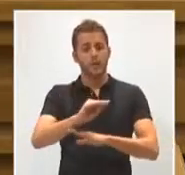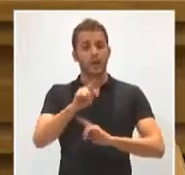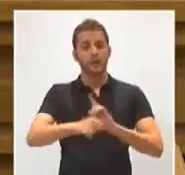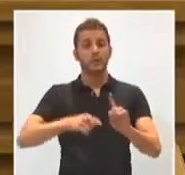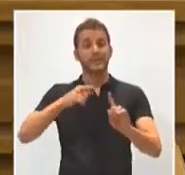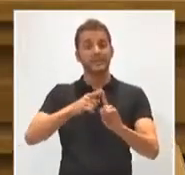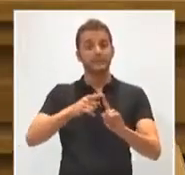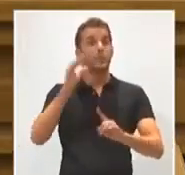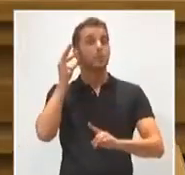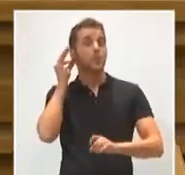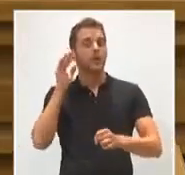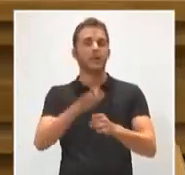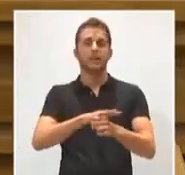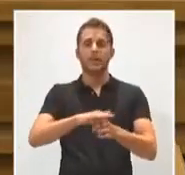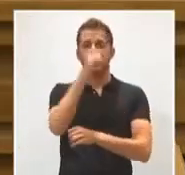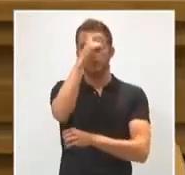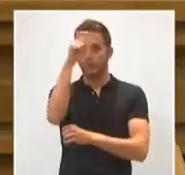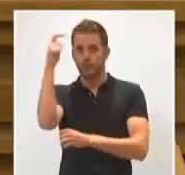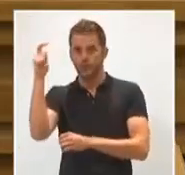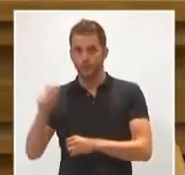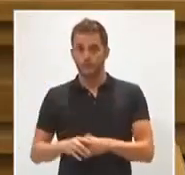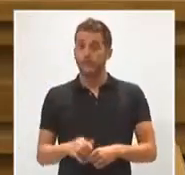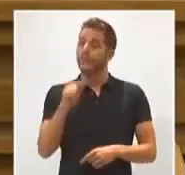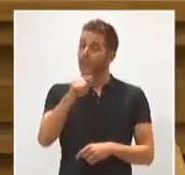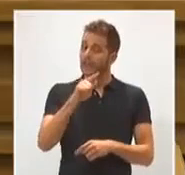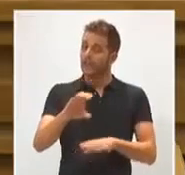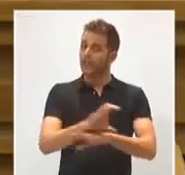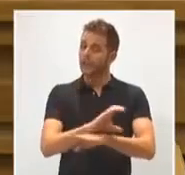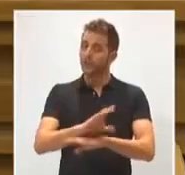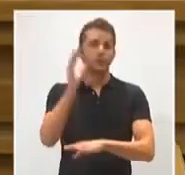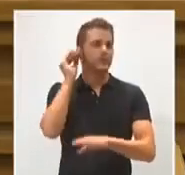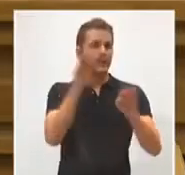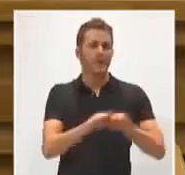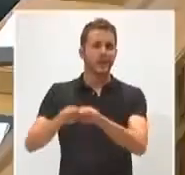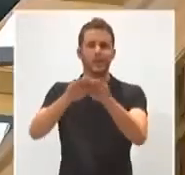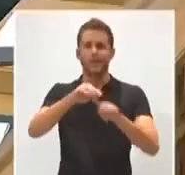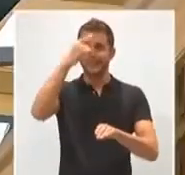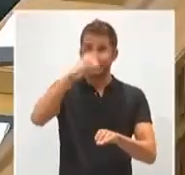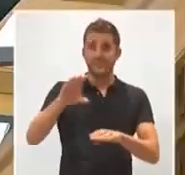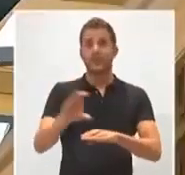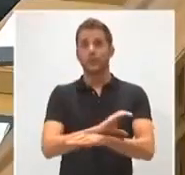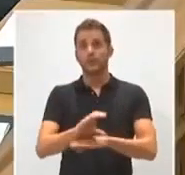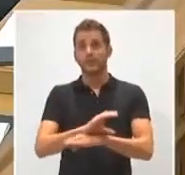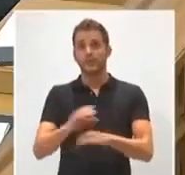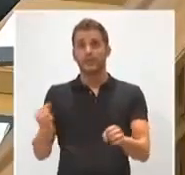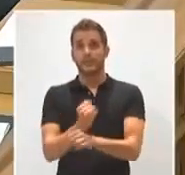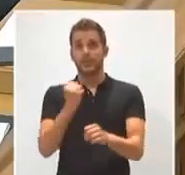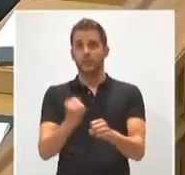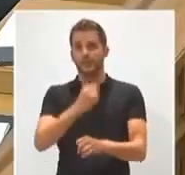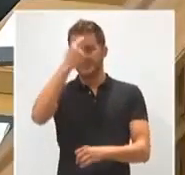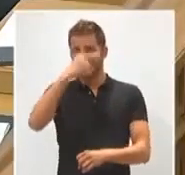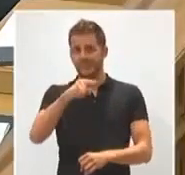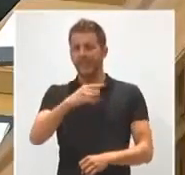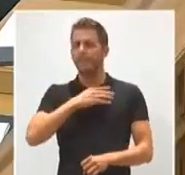mujer en el ámbito rural aquí lo sabe muy bien la consejera de igualdad lo sabe también la consejera de economía creo que podemos llegar a